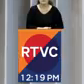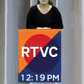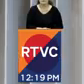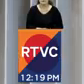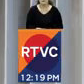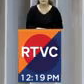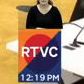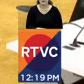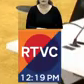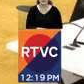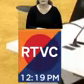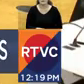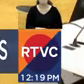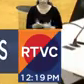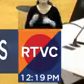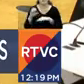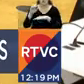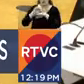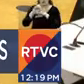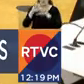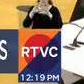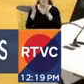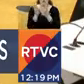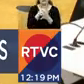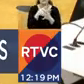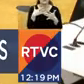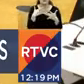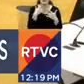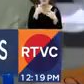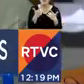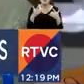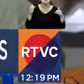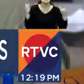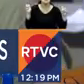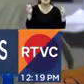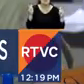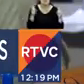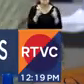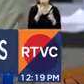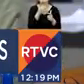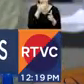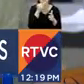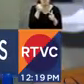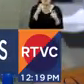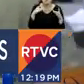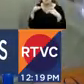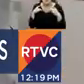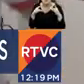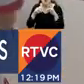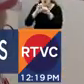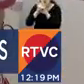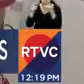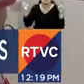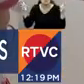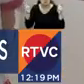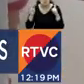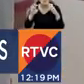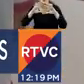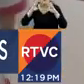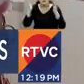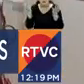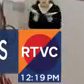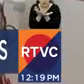cuando la Organización Mundial de la Salud confirma una desaceleración en la curva de contagios por COVID en el mundo, con un aumento